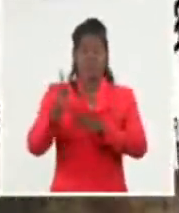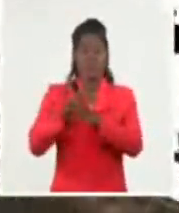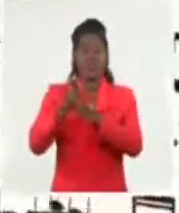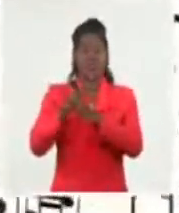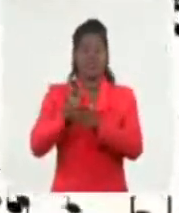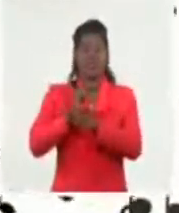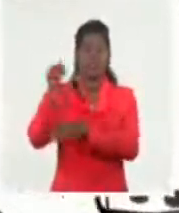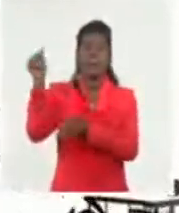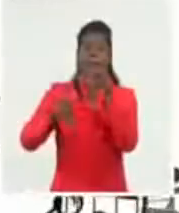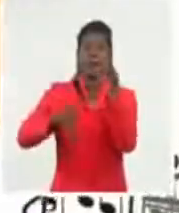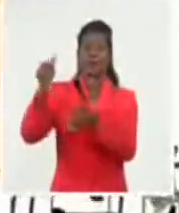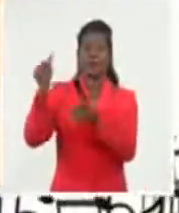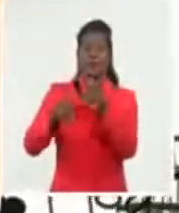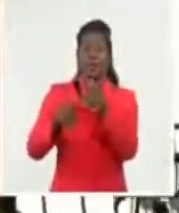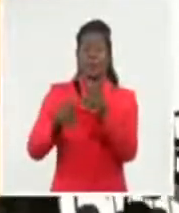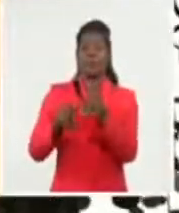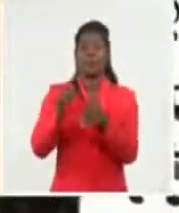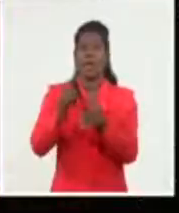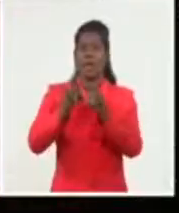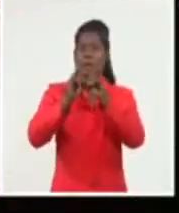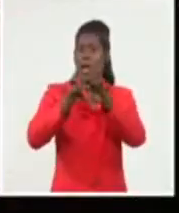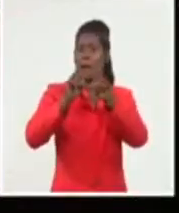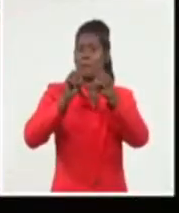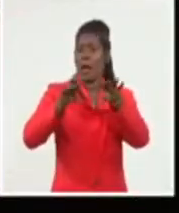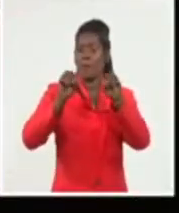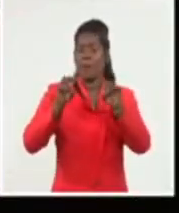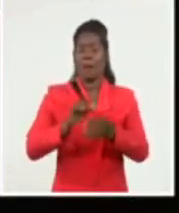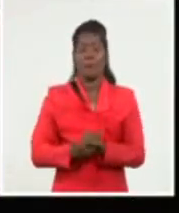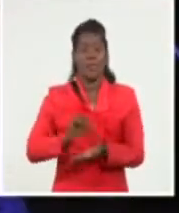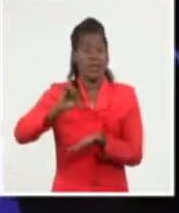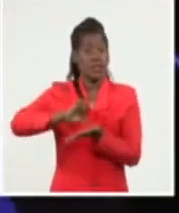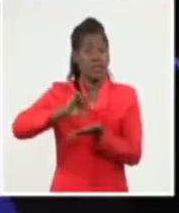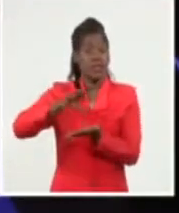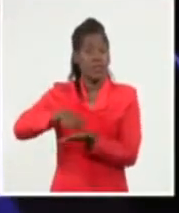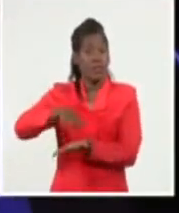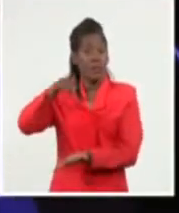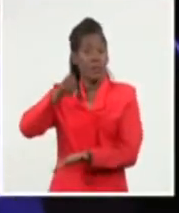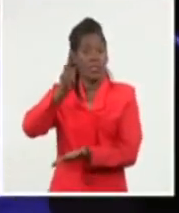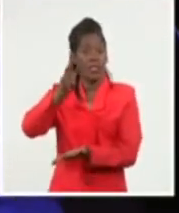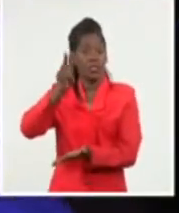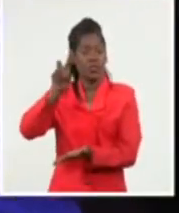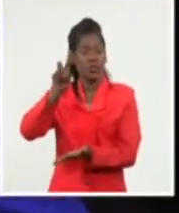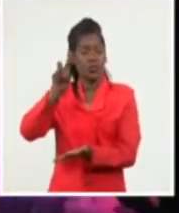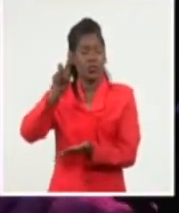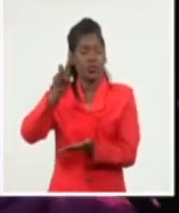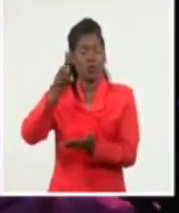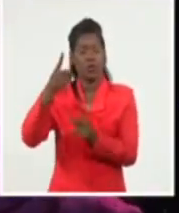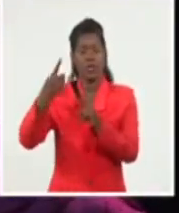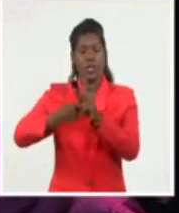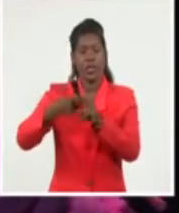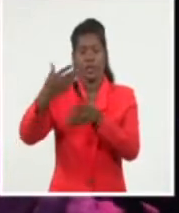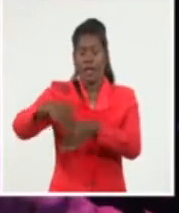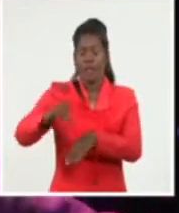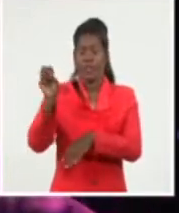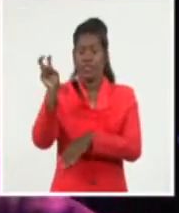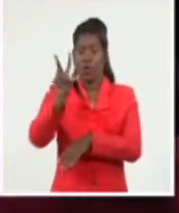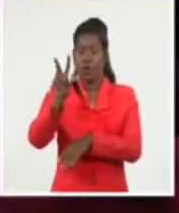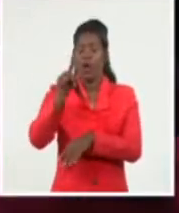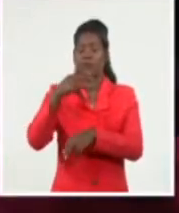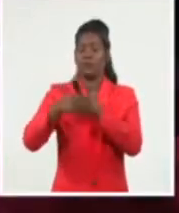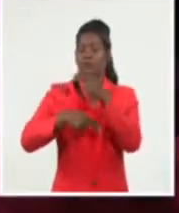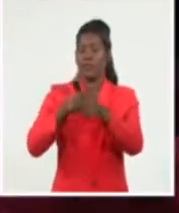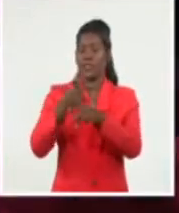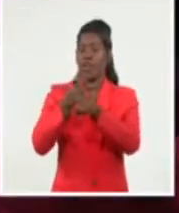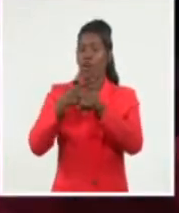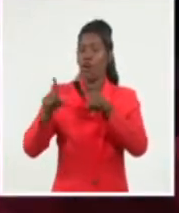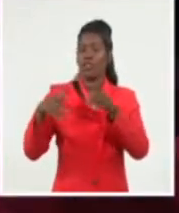teórica tampoco faltó en este festival. El Centro Cultural La Plaza de 31 y 2 acogió la 17ª edición del Coloquio